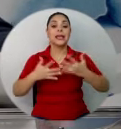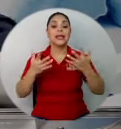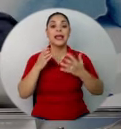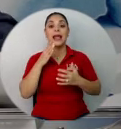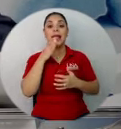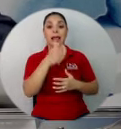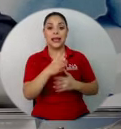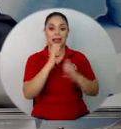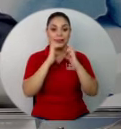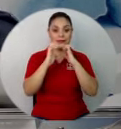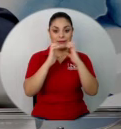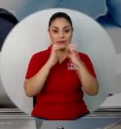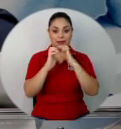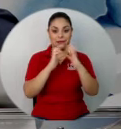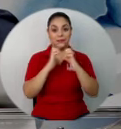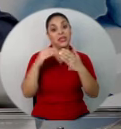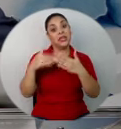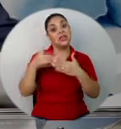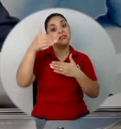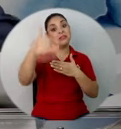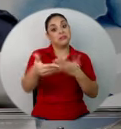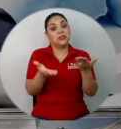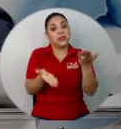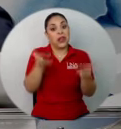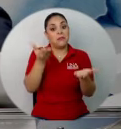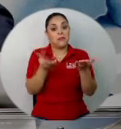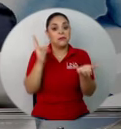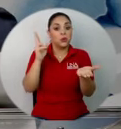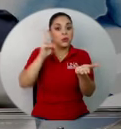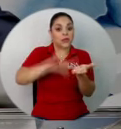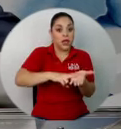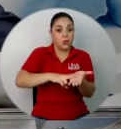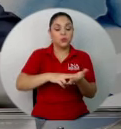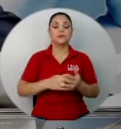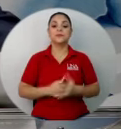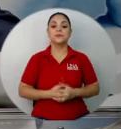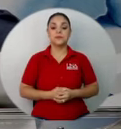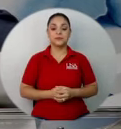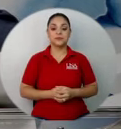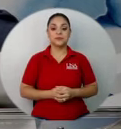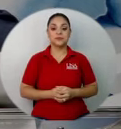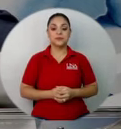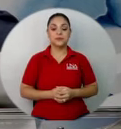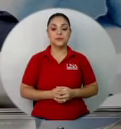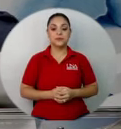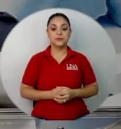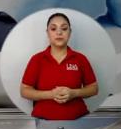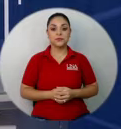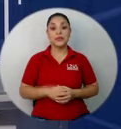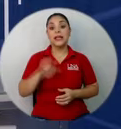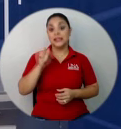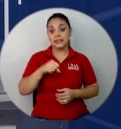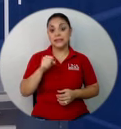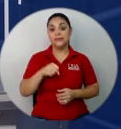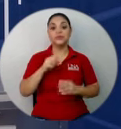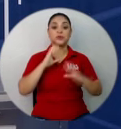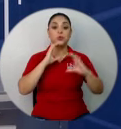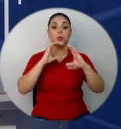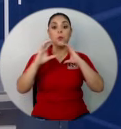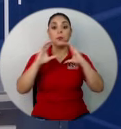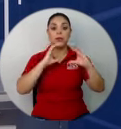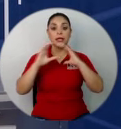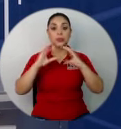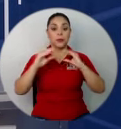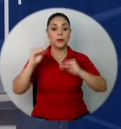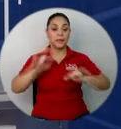en la empresa, donde van a ir a una entrevista y eventualmente van a ser contratados o contratadas. Sí, de hecho, en comunicación y